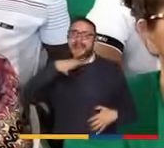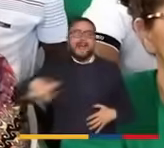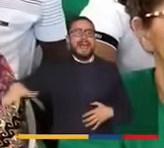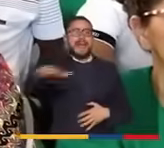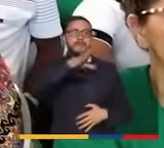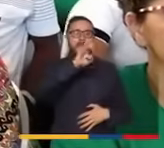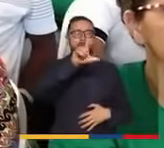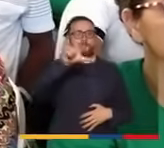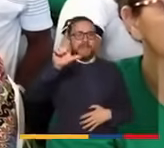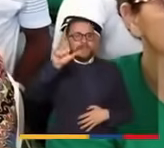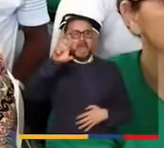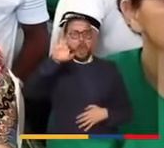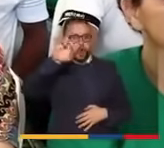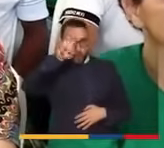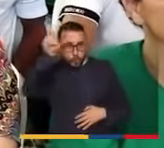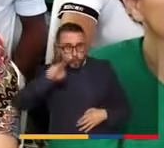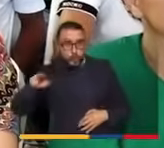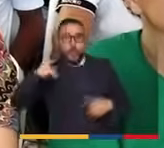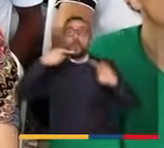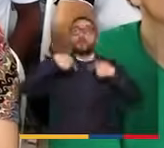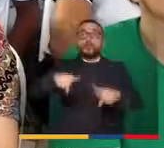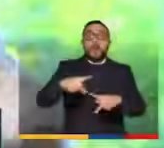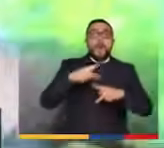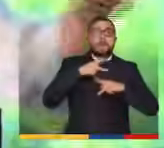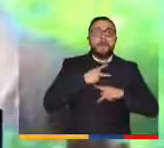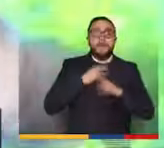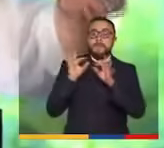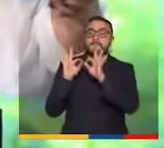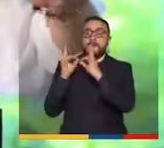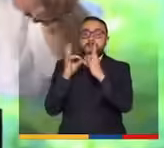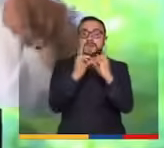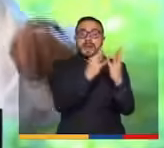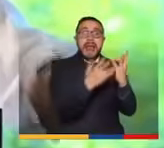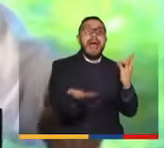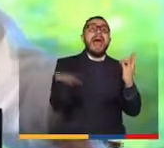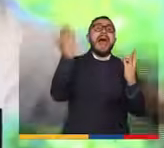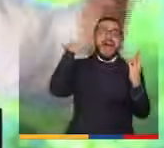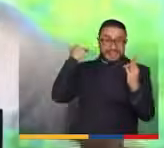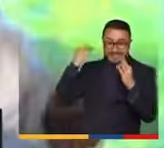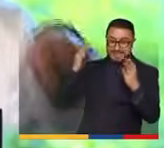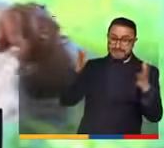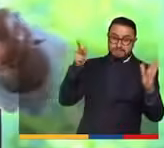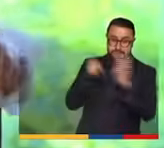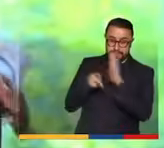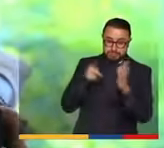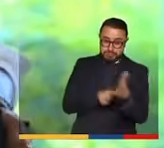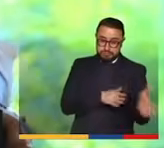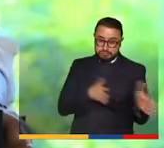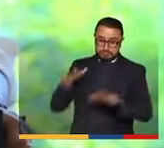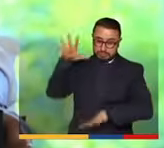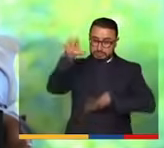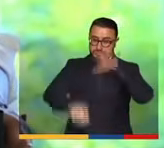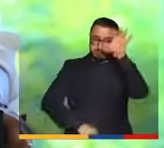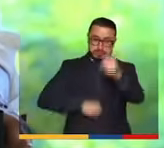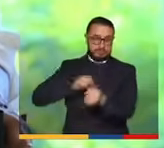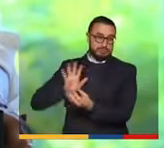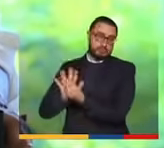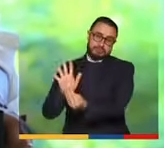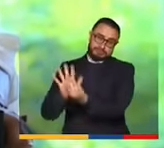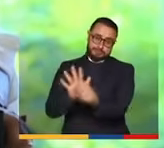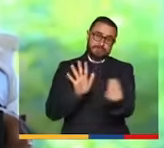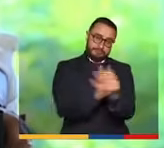Bellacruz le pertenezca a la familia de quienes asesinaron, de quienes despojaron, y